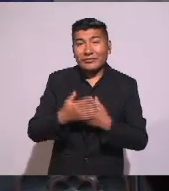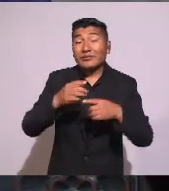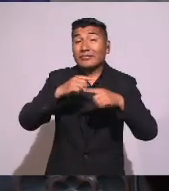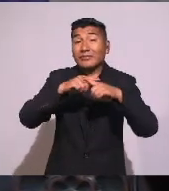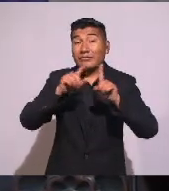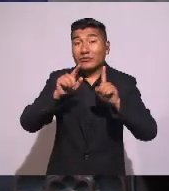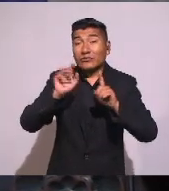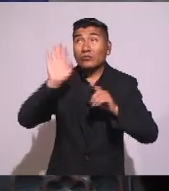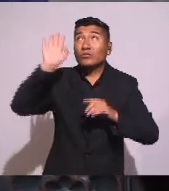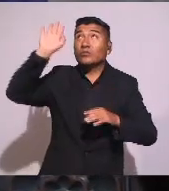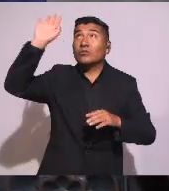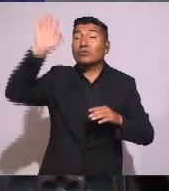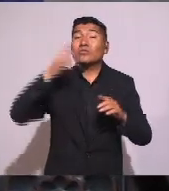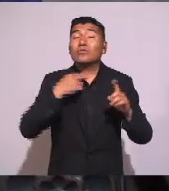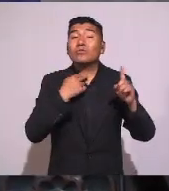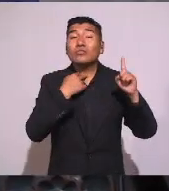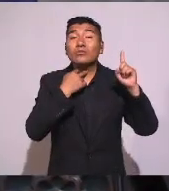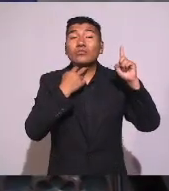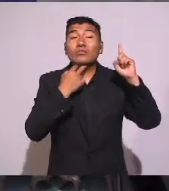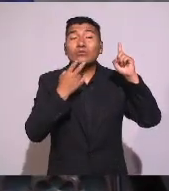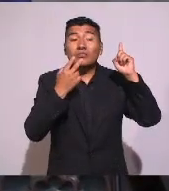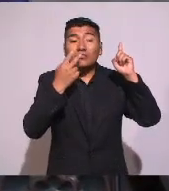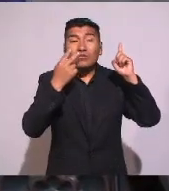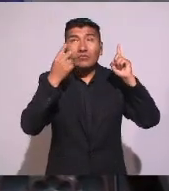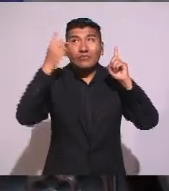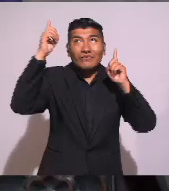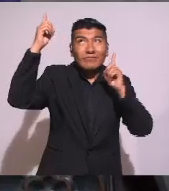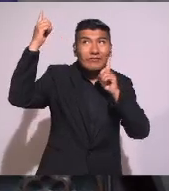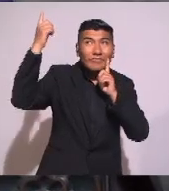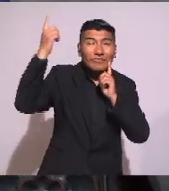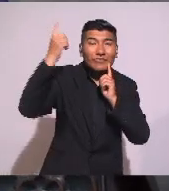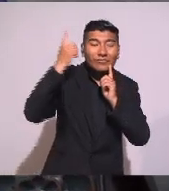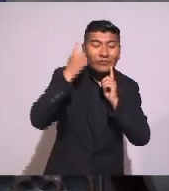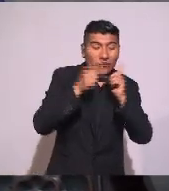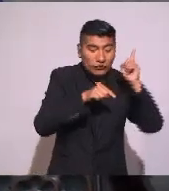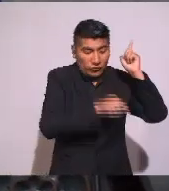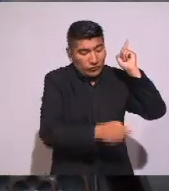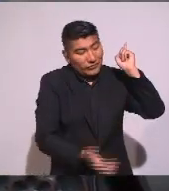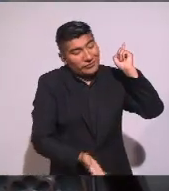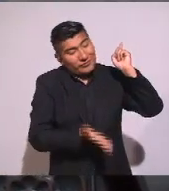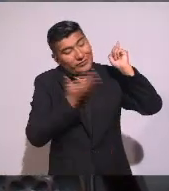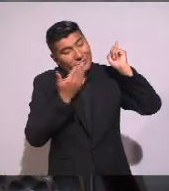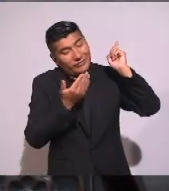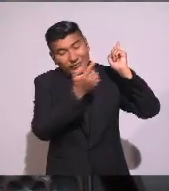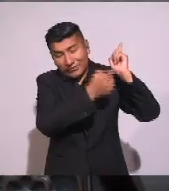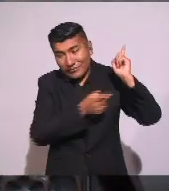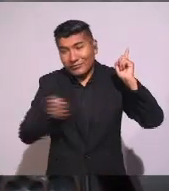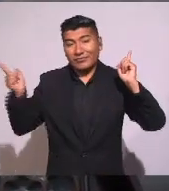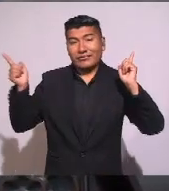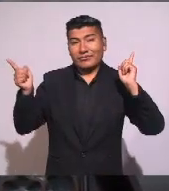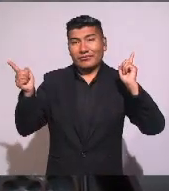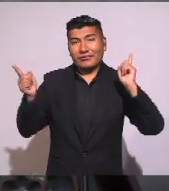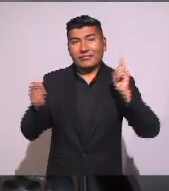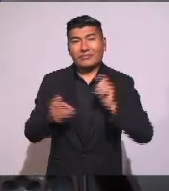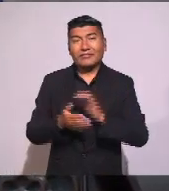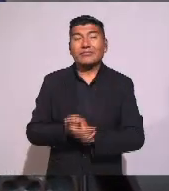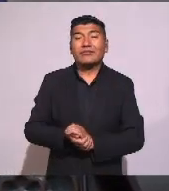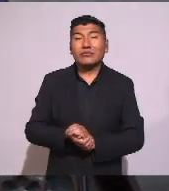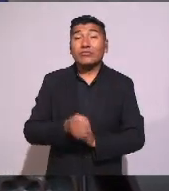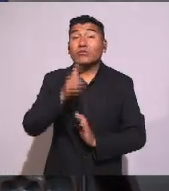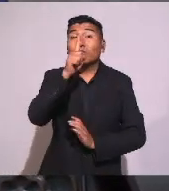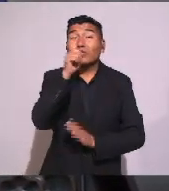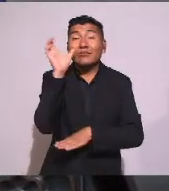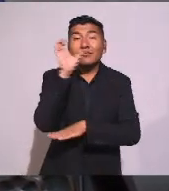misteriosa voz del señor estaba cerca de él levántate y vete es una